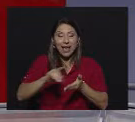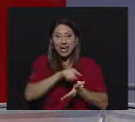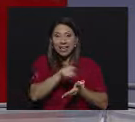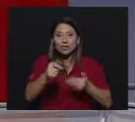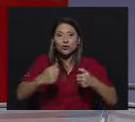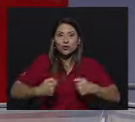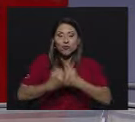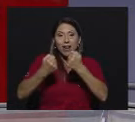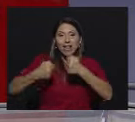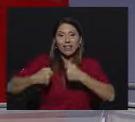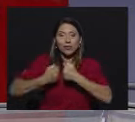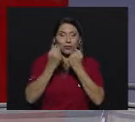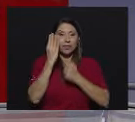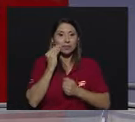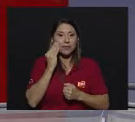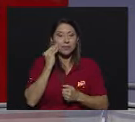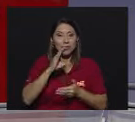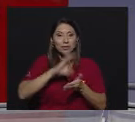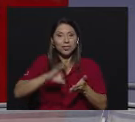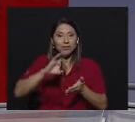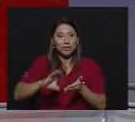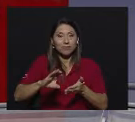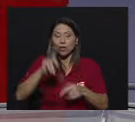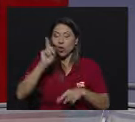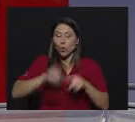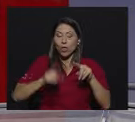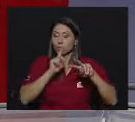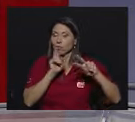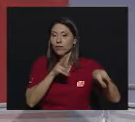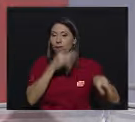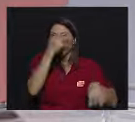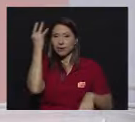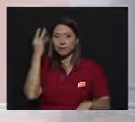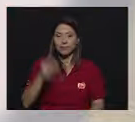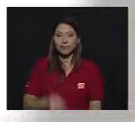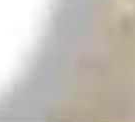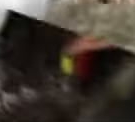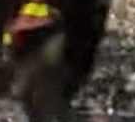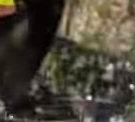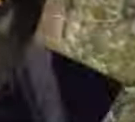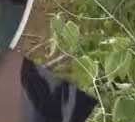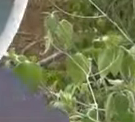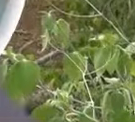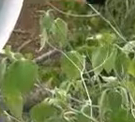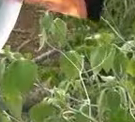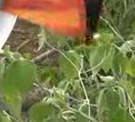que experimentamos en secundaria que no podemos obviar.